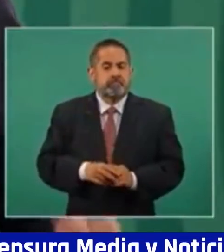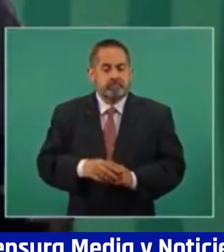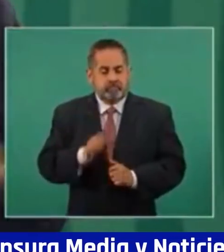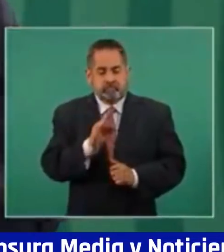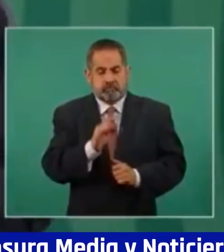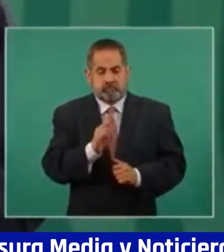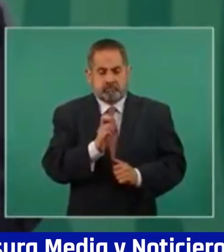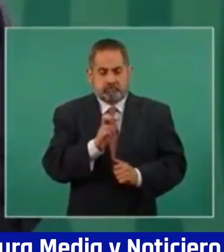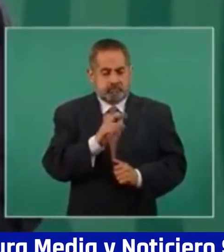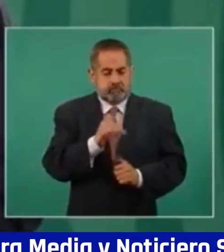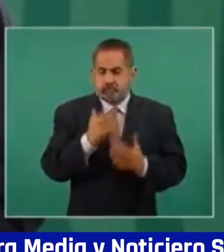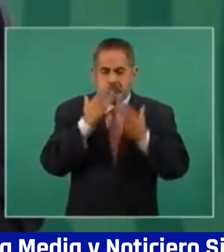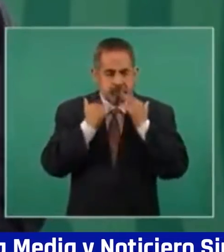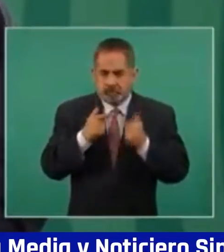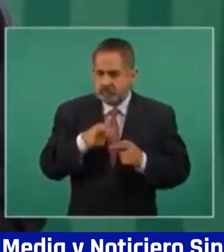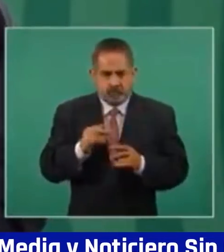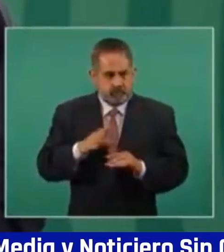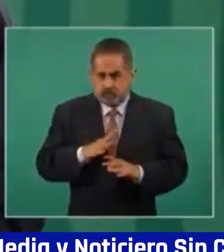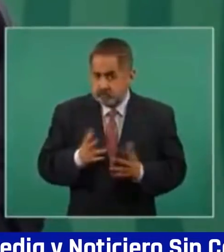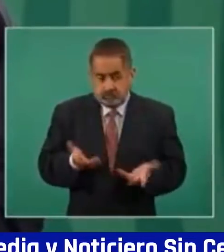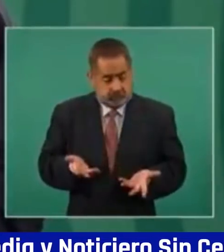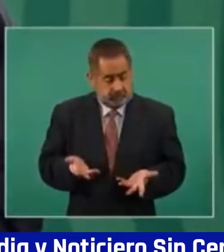fuero.